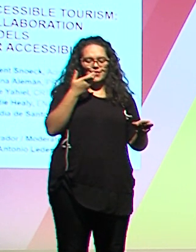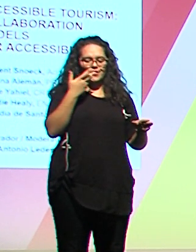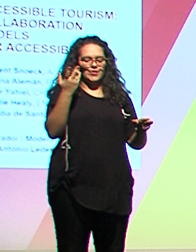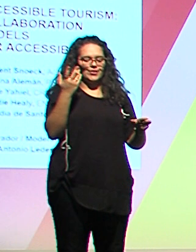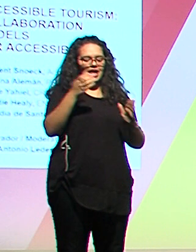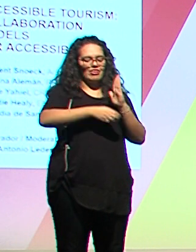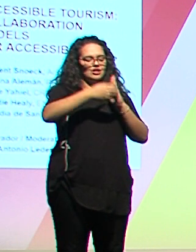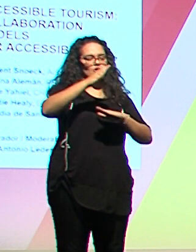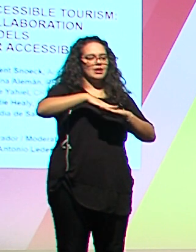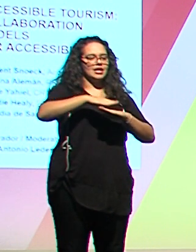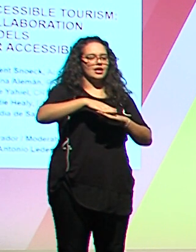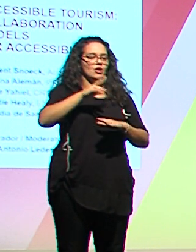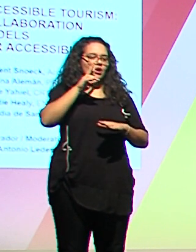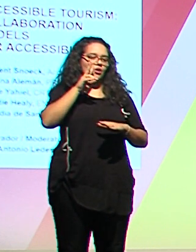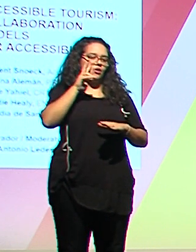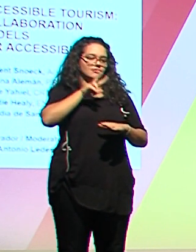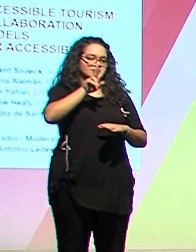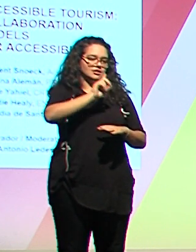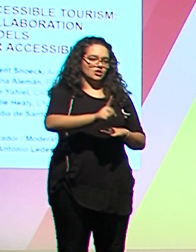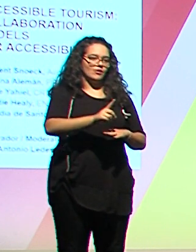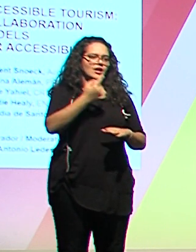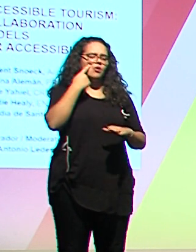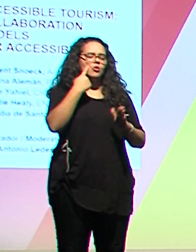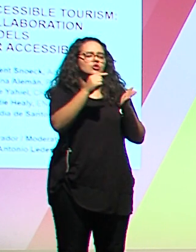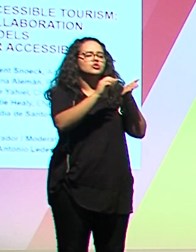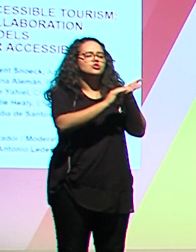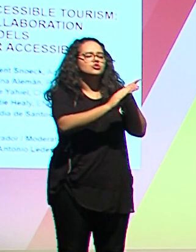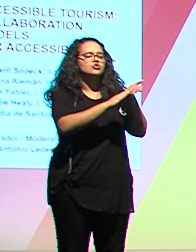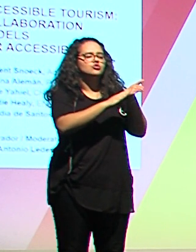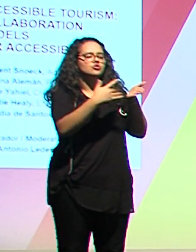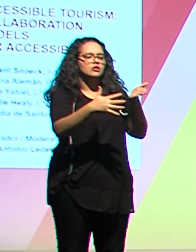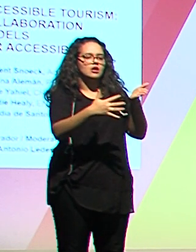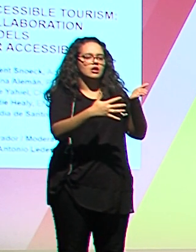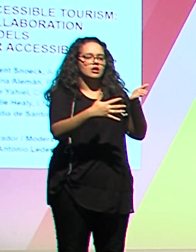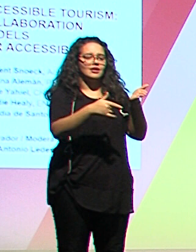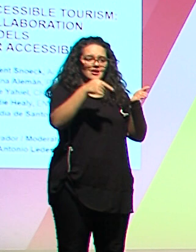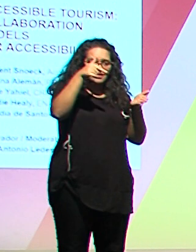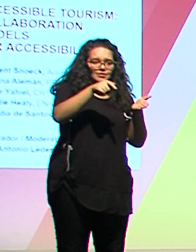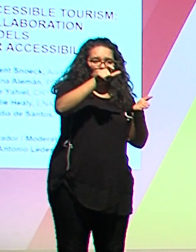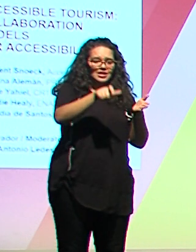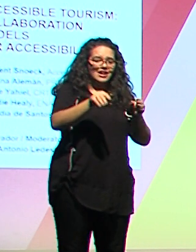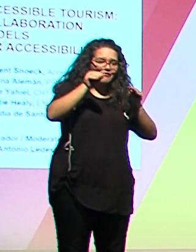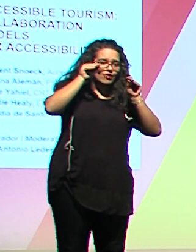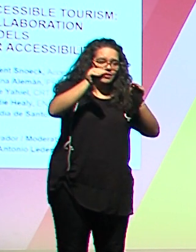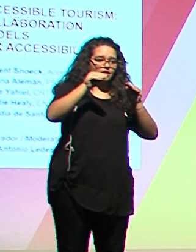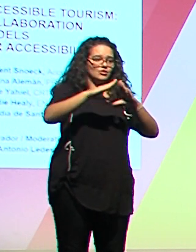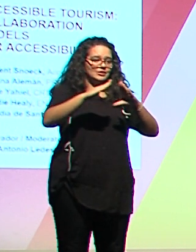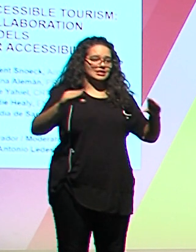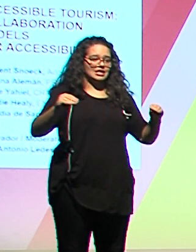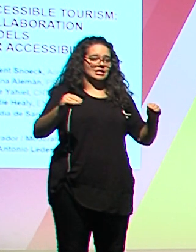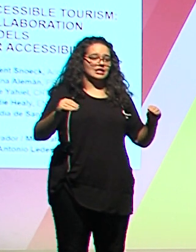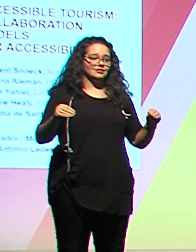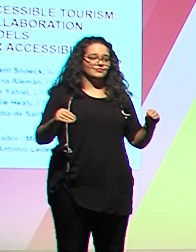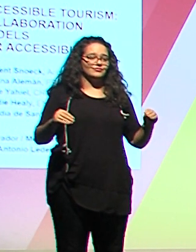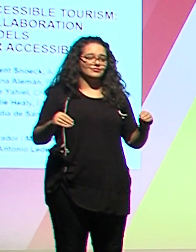invidente sepa la teclita que tiene que tocar. Entonces, yo creo que es ahí, en esa forma, o sea, a esas personas a